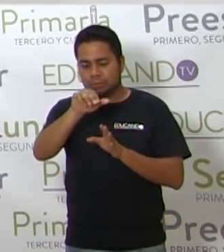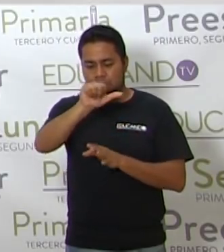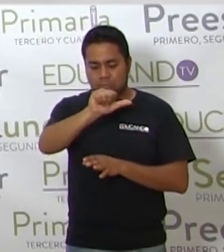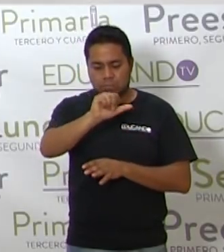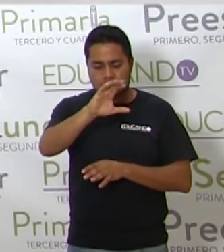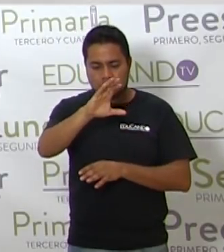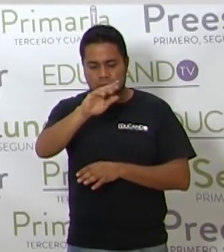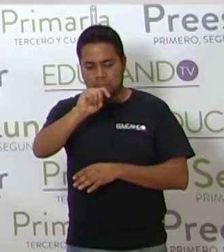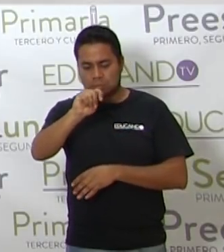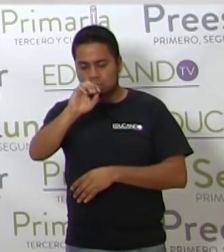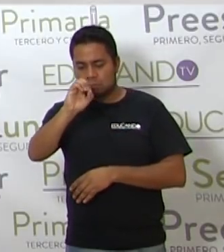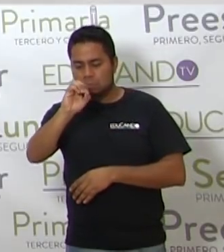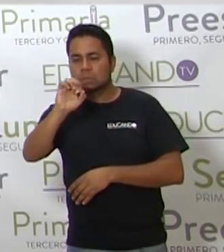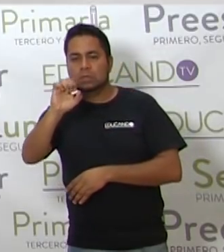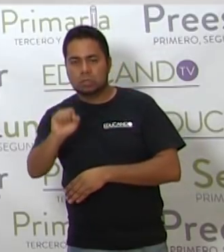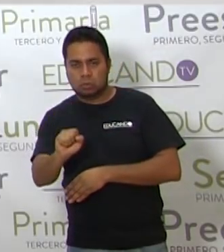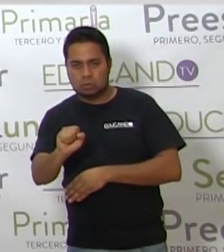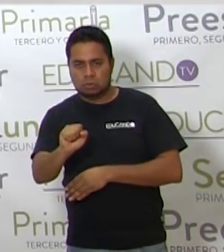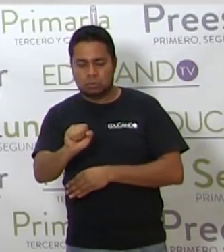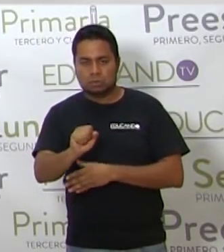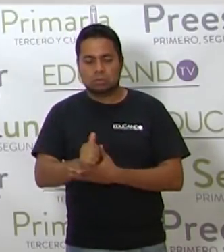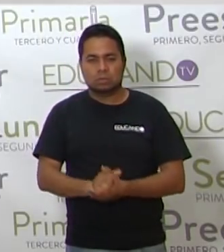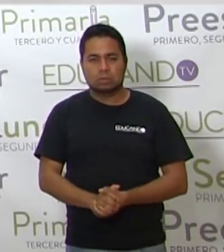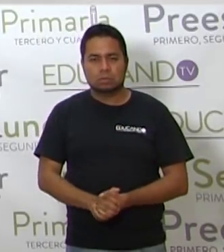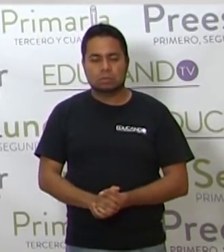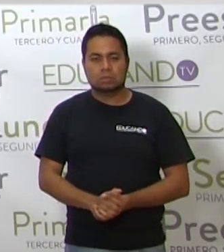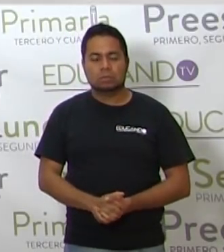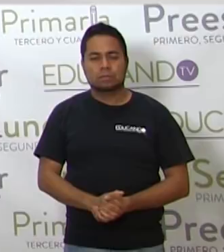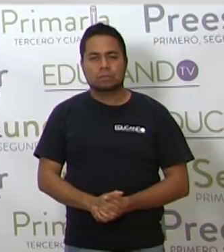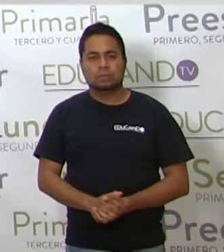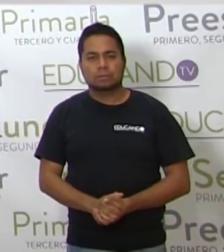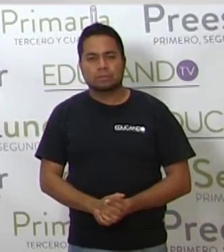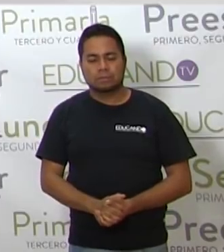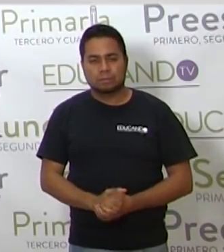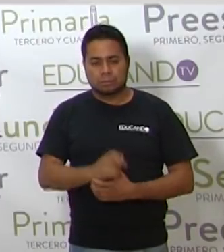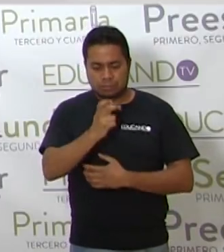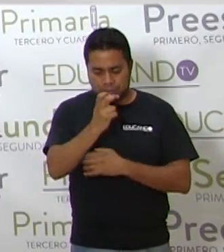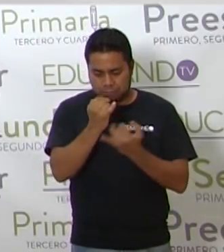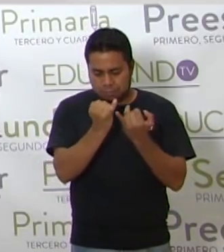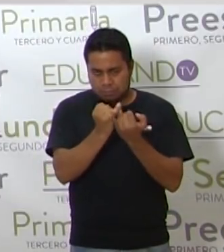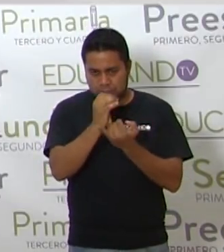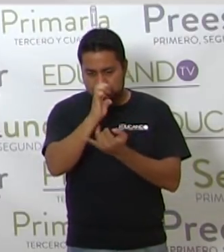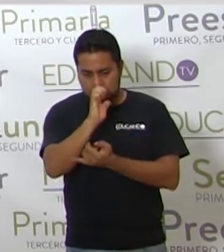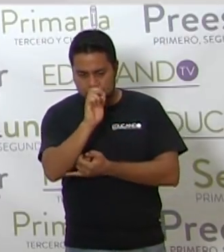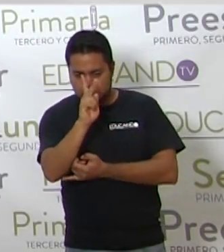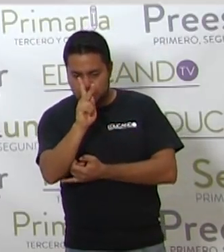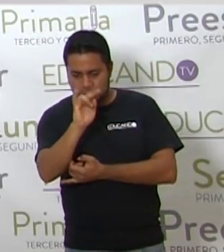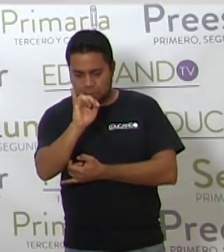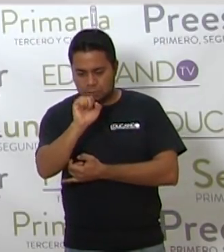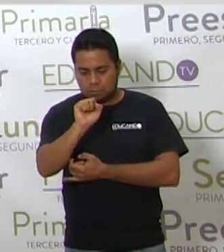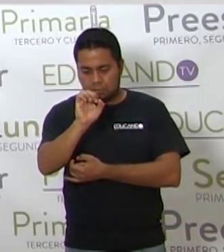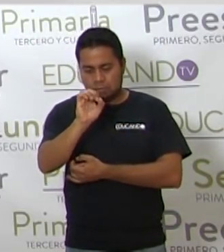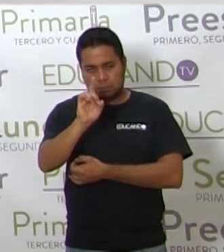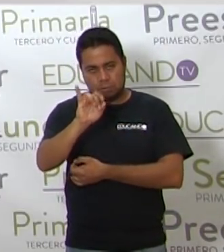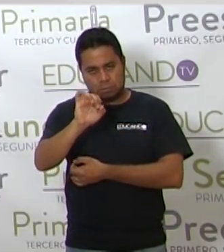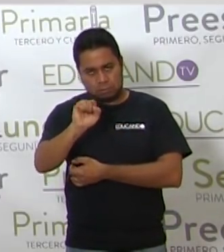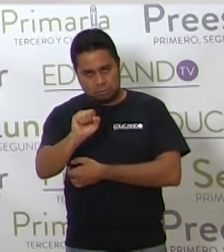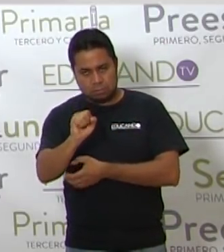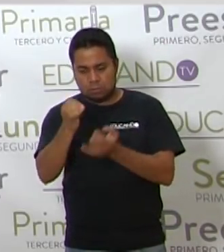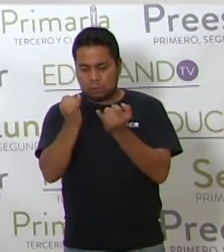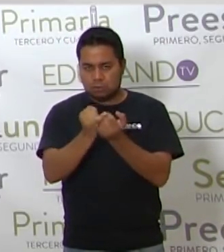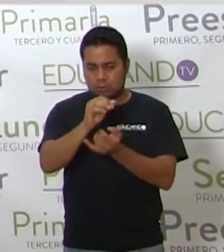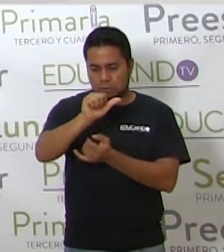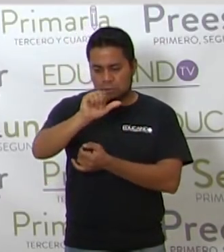actos. Bien, los episodios son los actos. Esta partecita